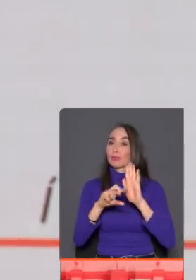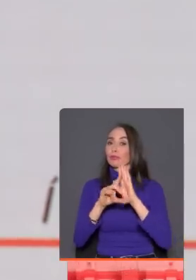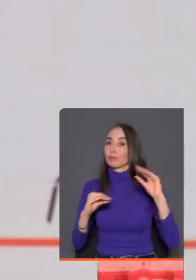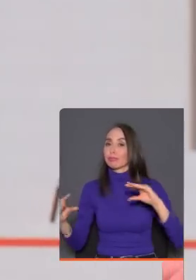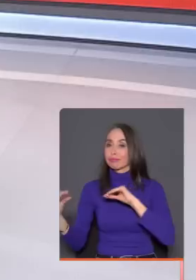noches